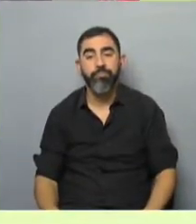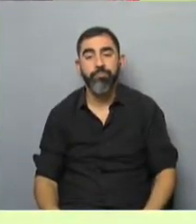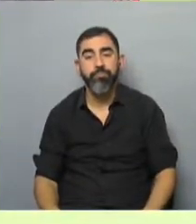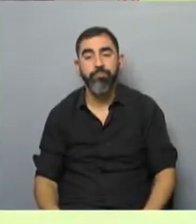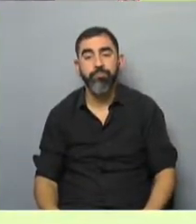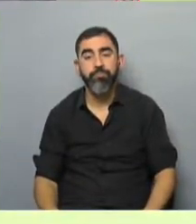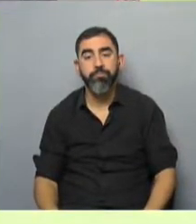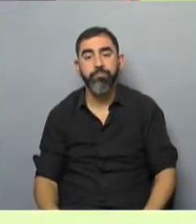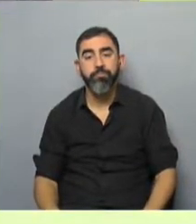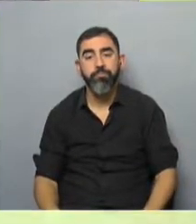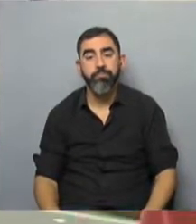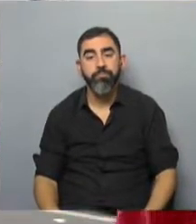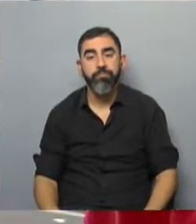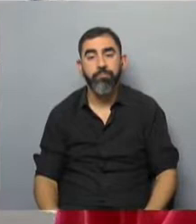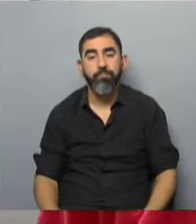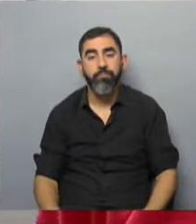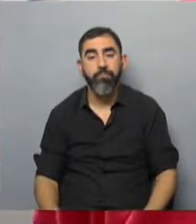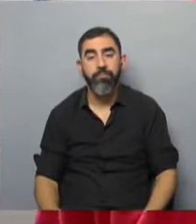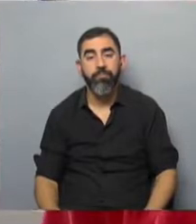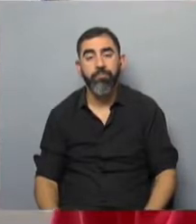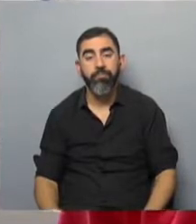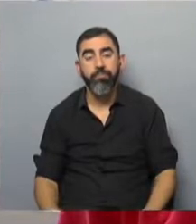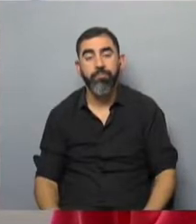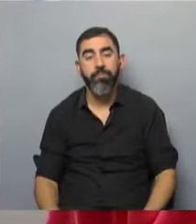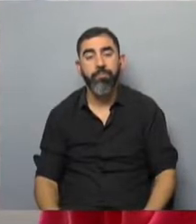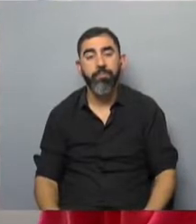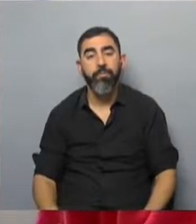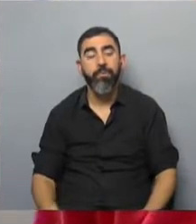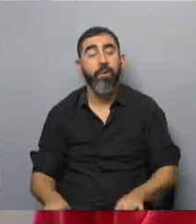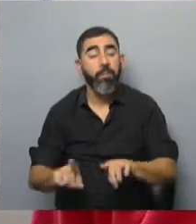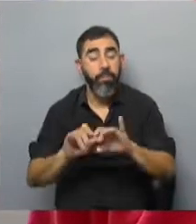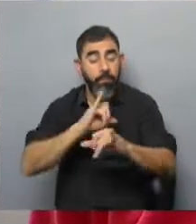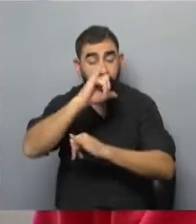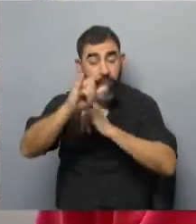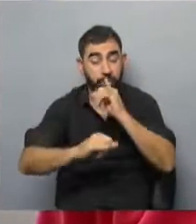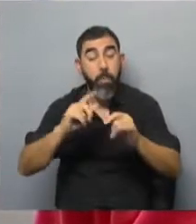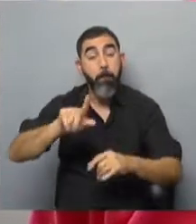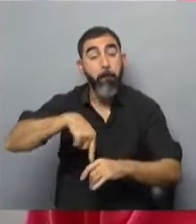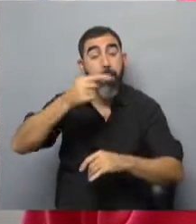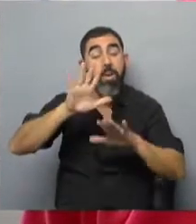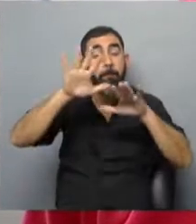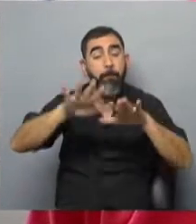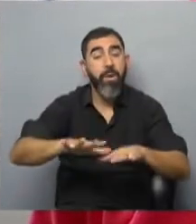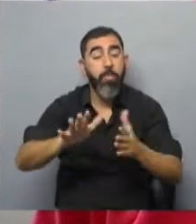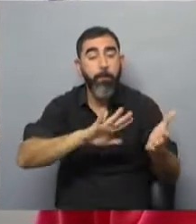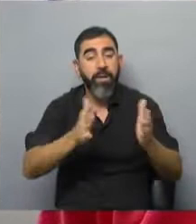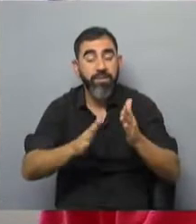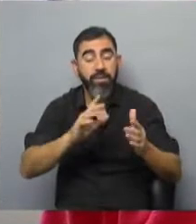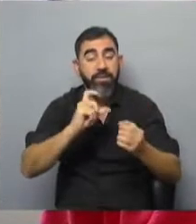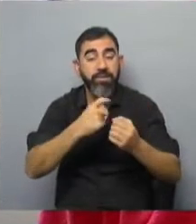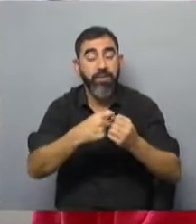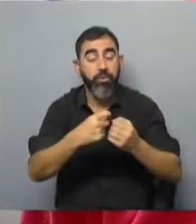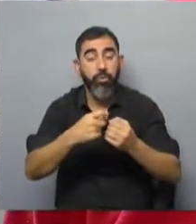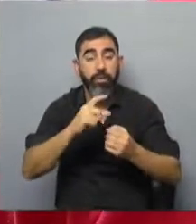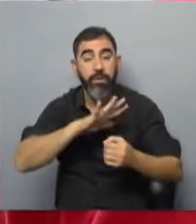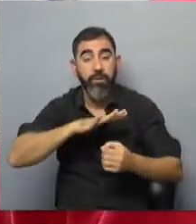Así es, Rosina, como decimos al inicio del informativo, y bueno, nos extendemos con esta información que ustedes estaban brindando. Mañana habrá un paro parcial del Sindicato Único